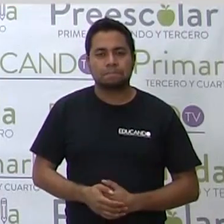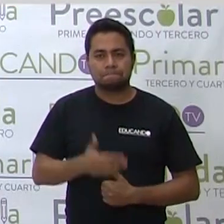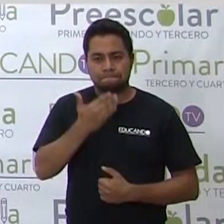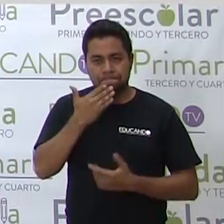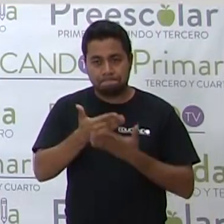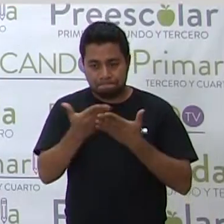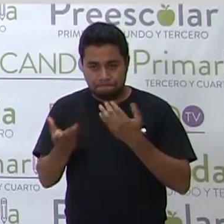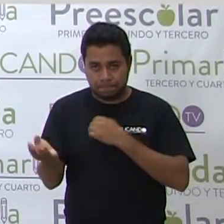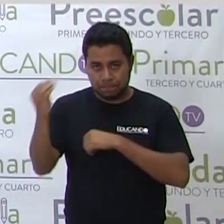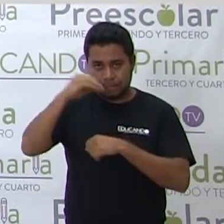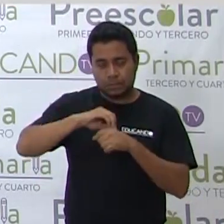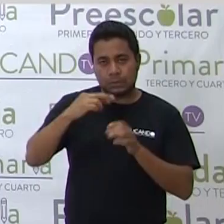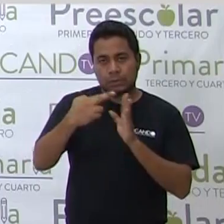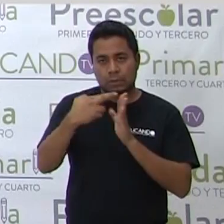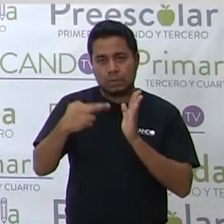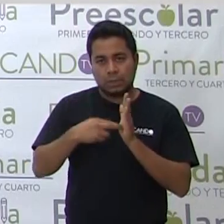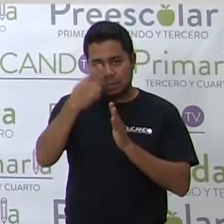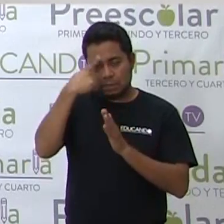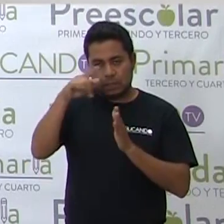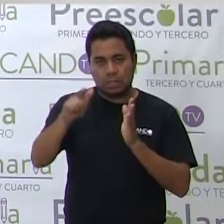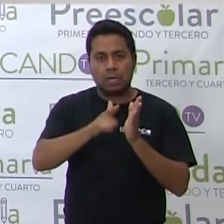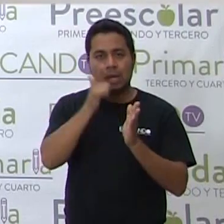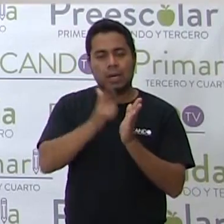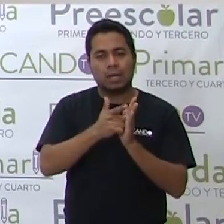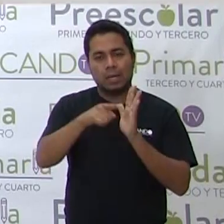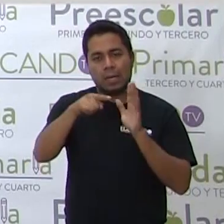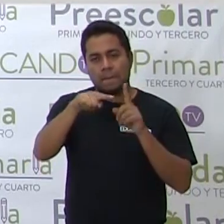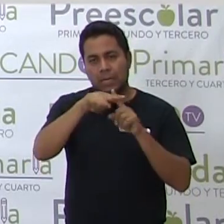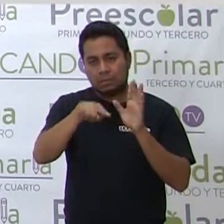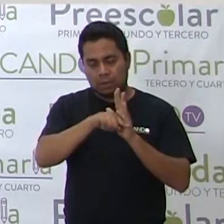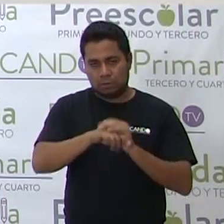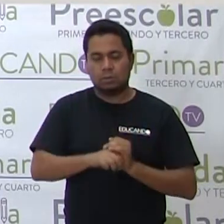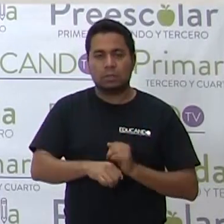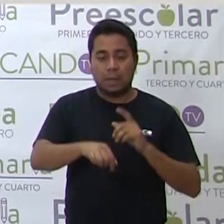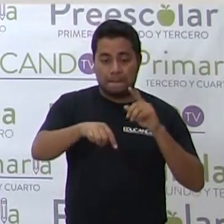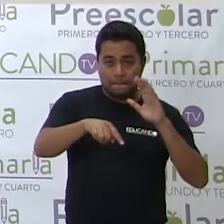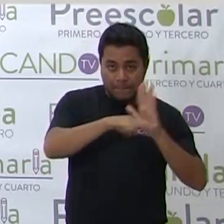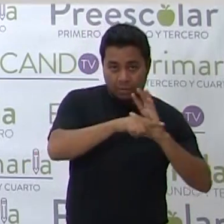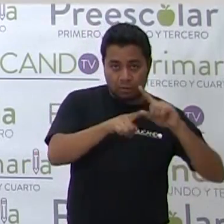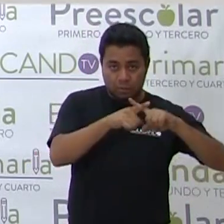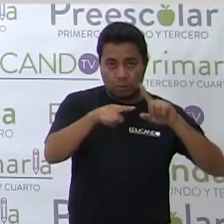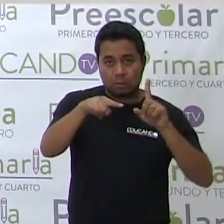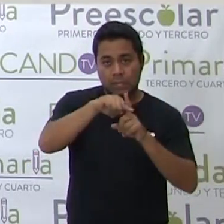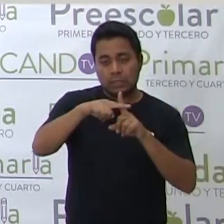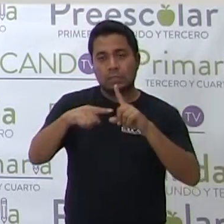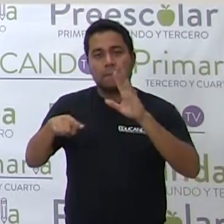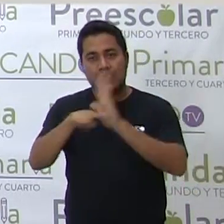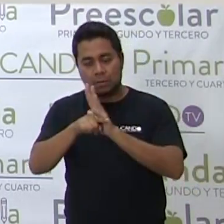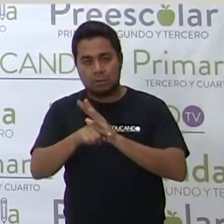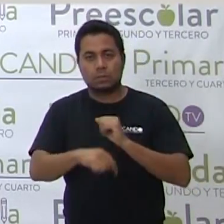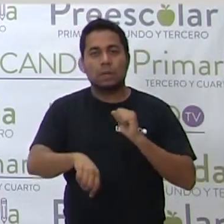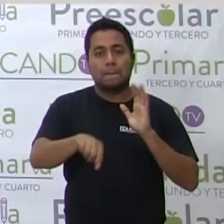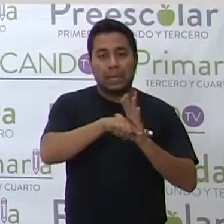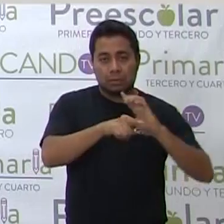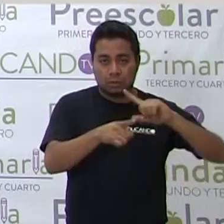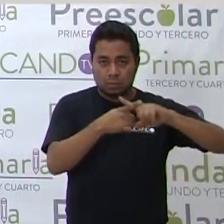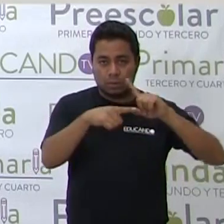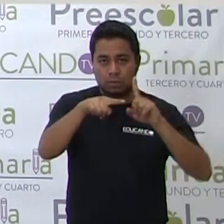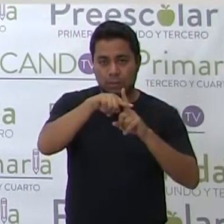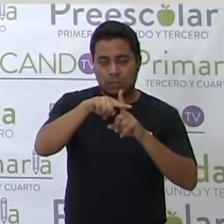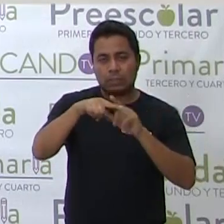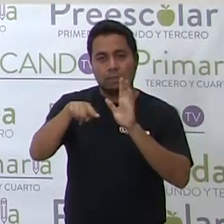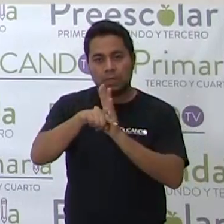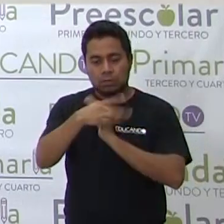aplicamos la regla de los signos menos por más menos menos por más menos